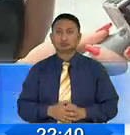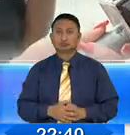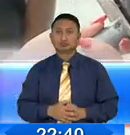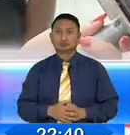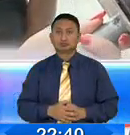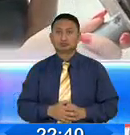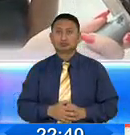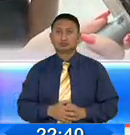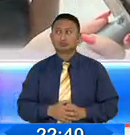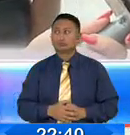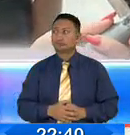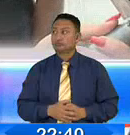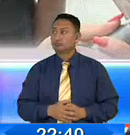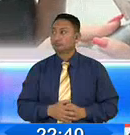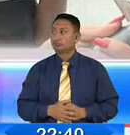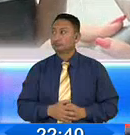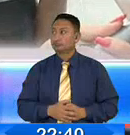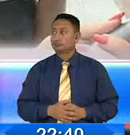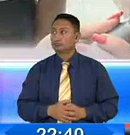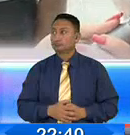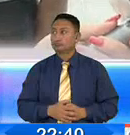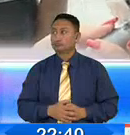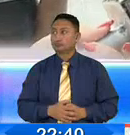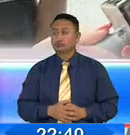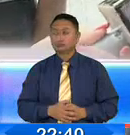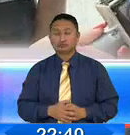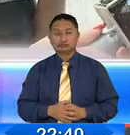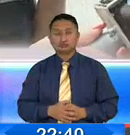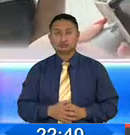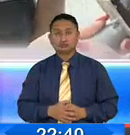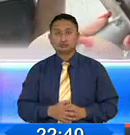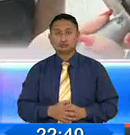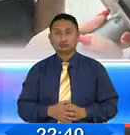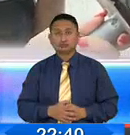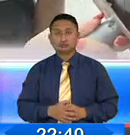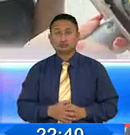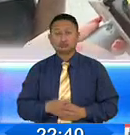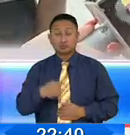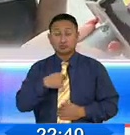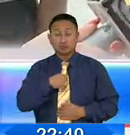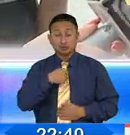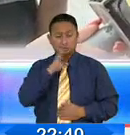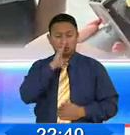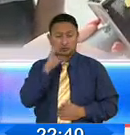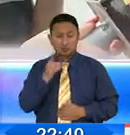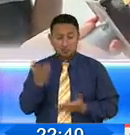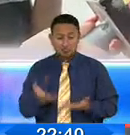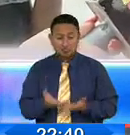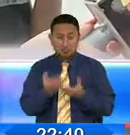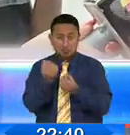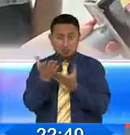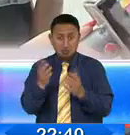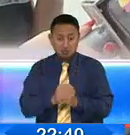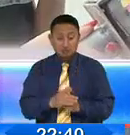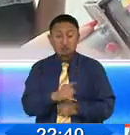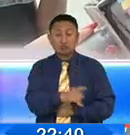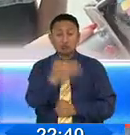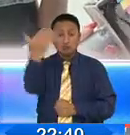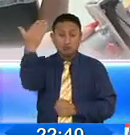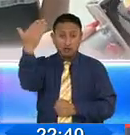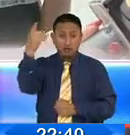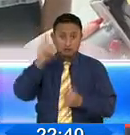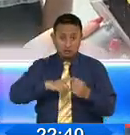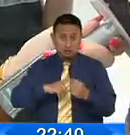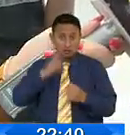esa investigación, nosotros siempre estaremos prestos a colaborar con esa información. Como lo ratifica el alcalde de Quito,